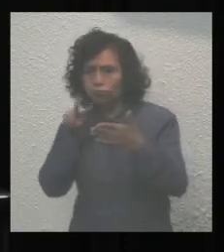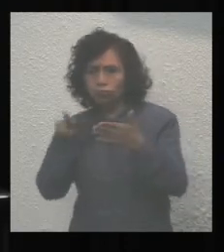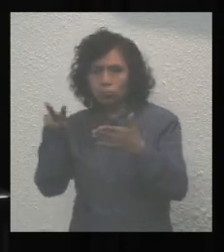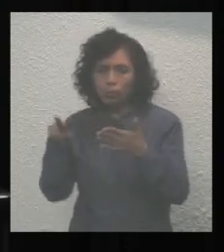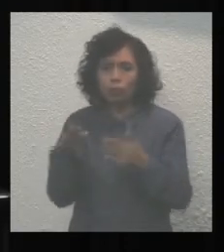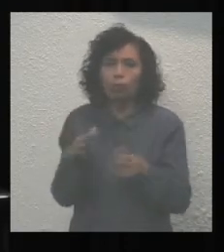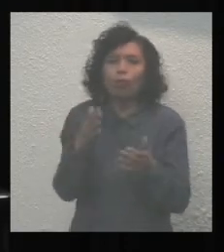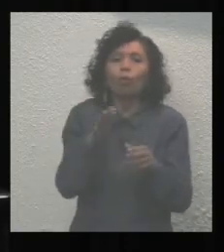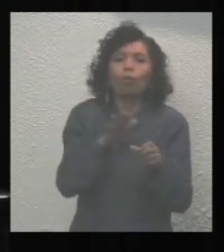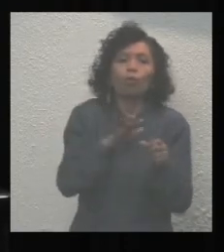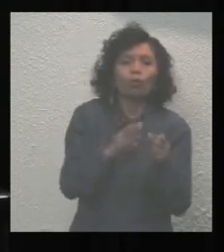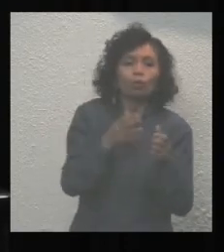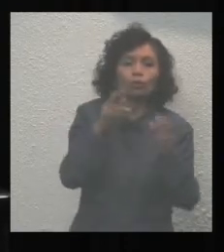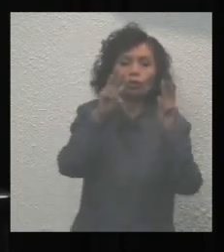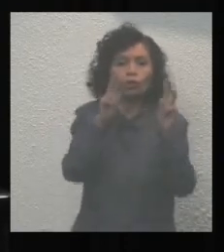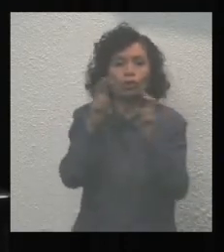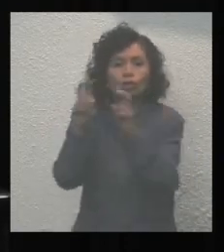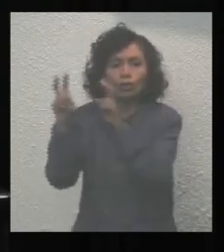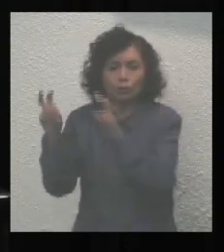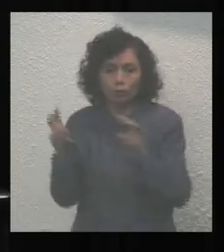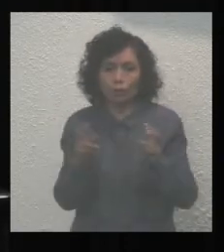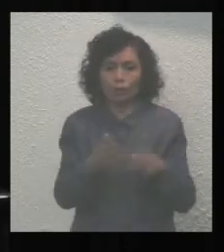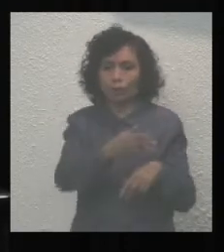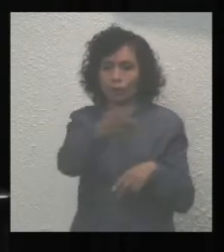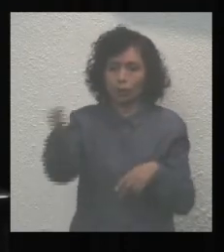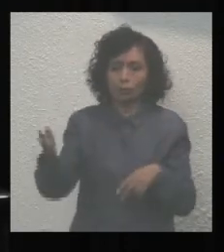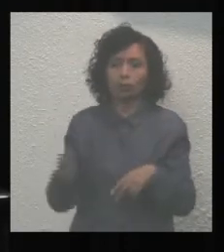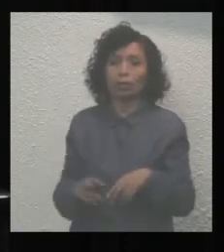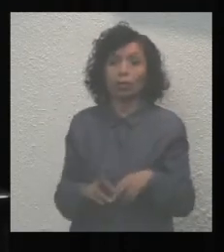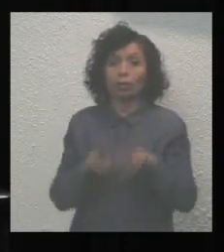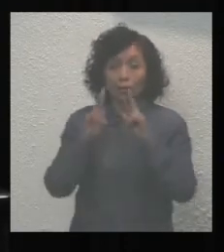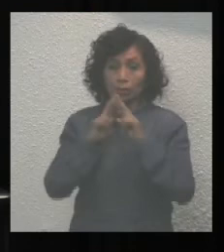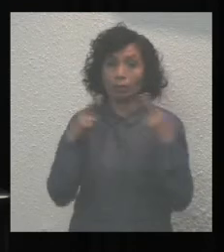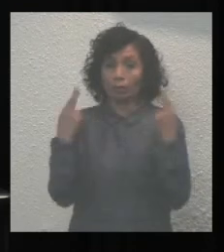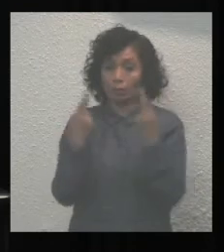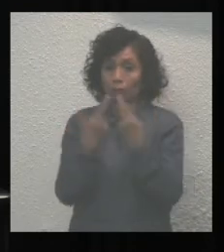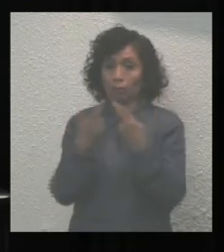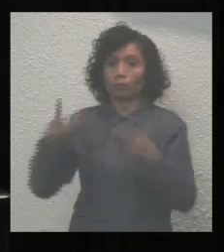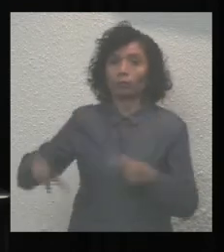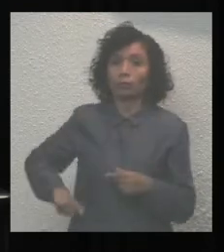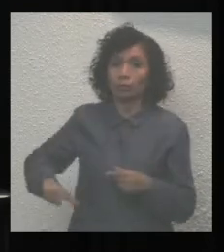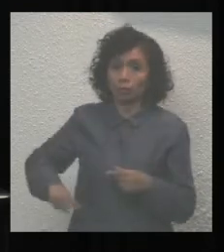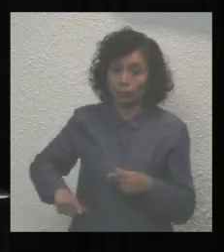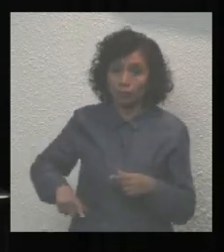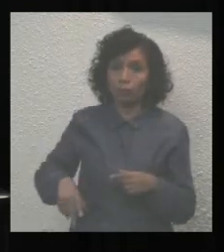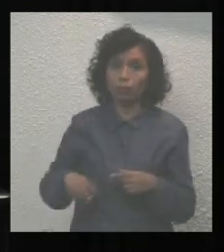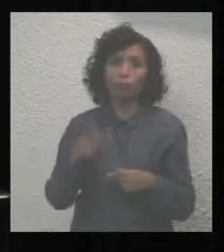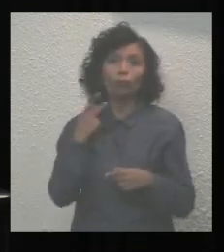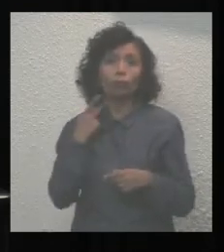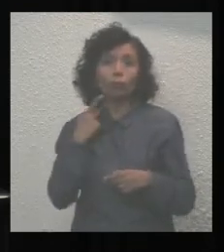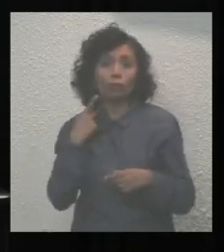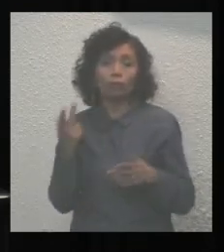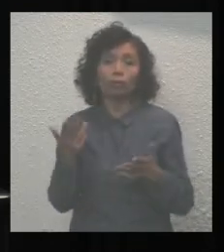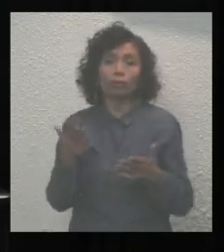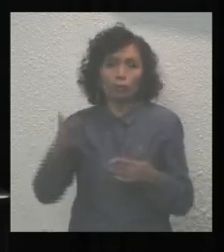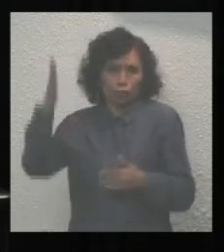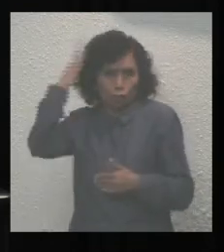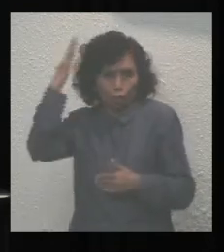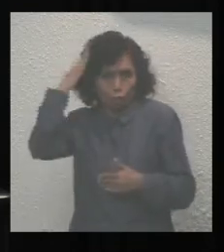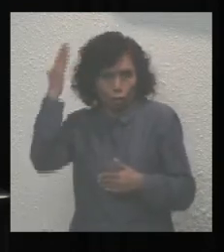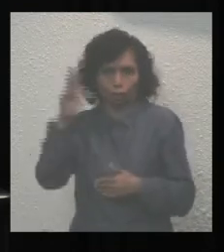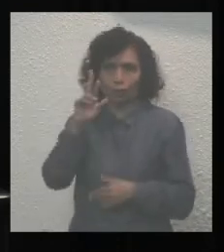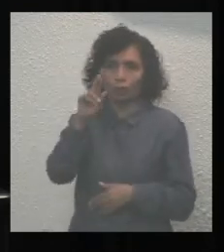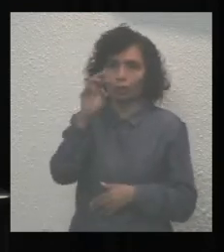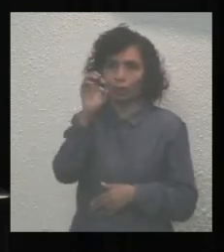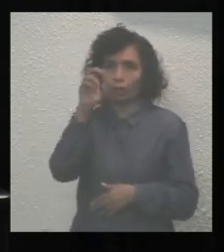de los quintanarroenses desde la junta de gobierno y coordinación política presidida con el liderazgo de renan sánchez